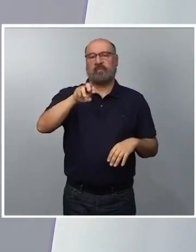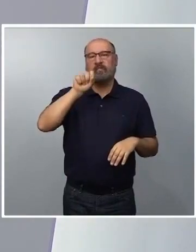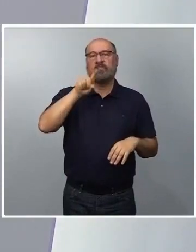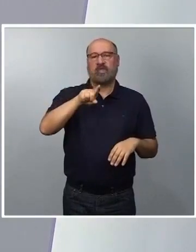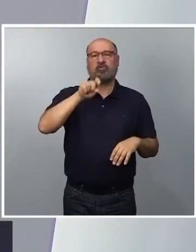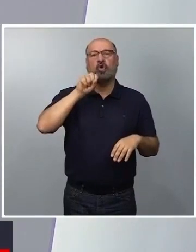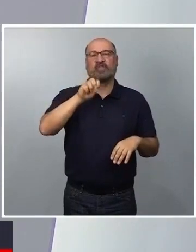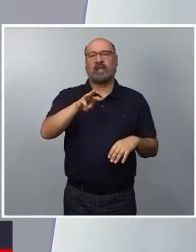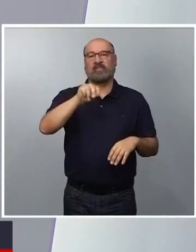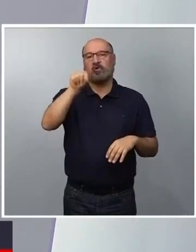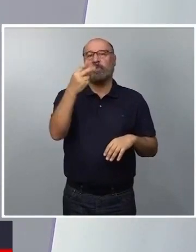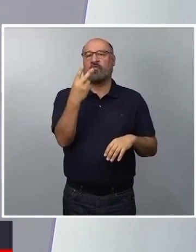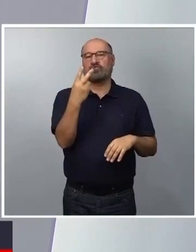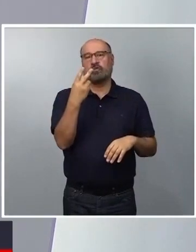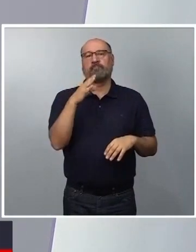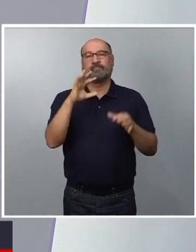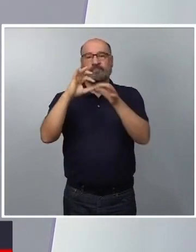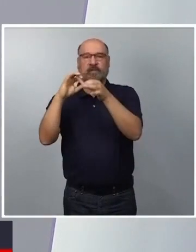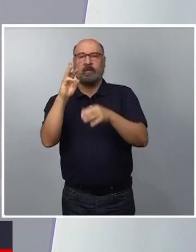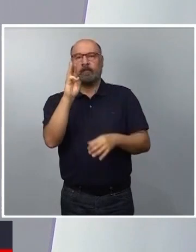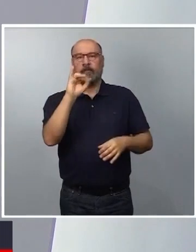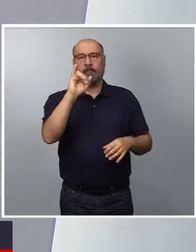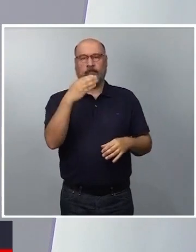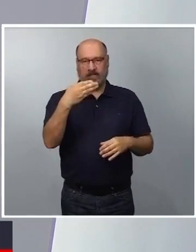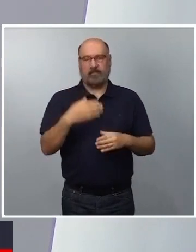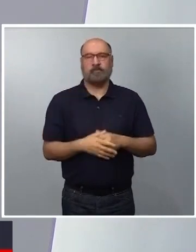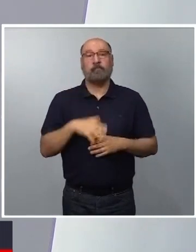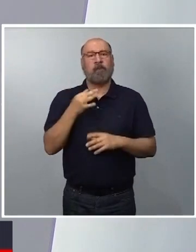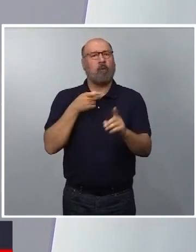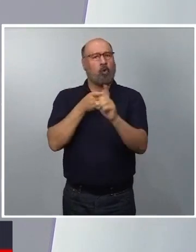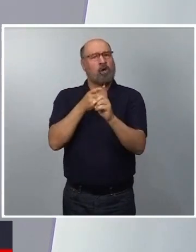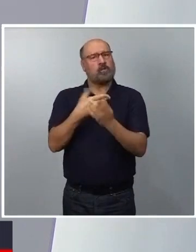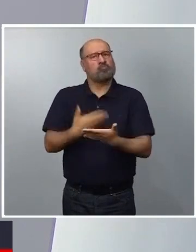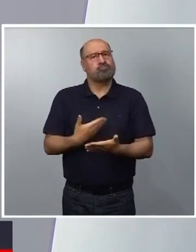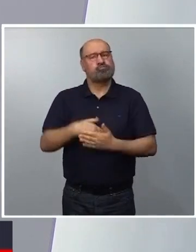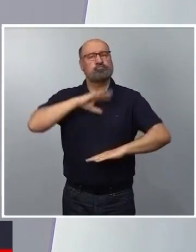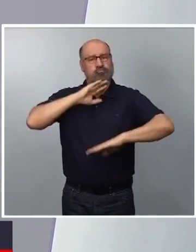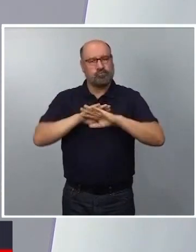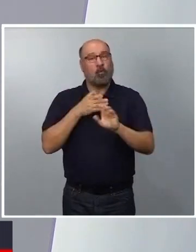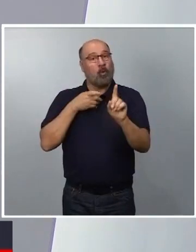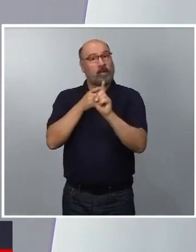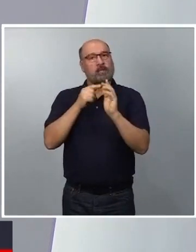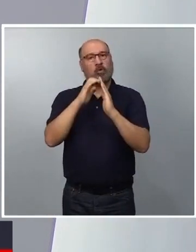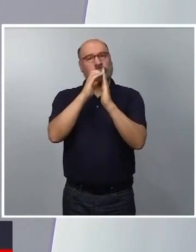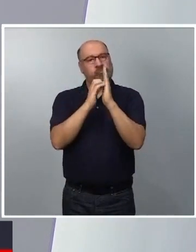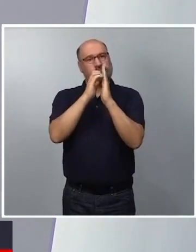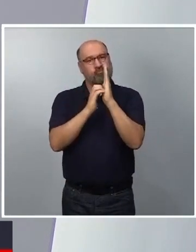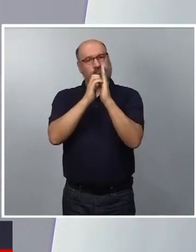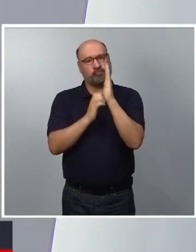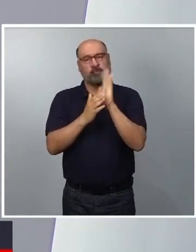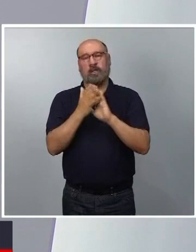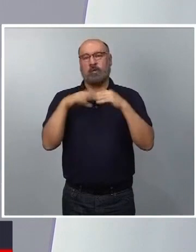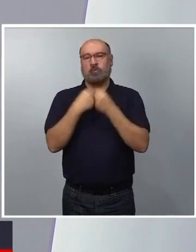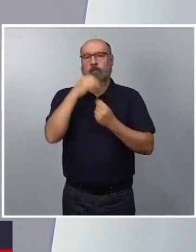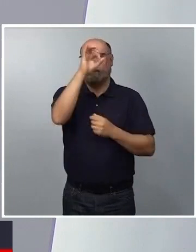Este año prevemos también seguir bajando por debajo de los objetivos, seguir bajando significativamente las ratios